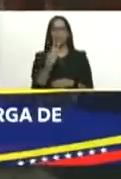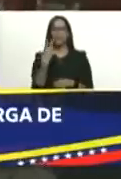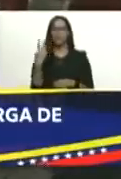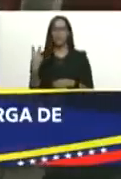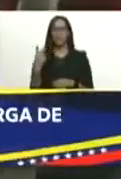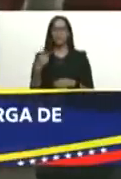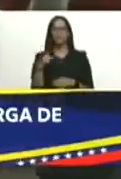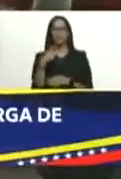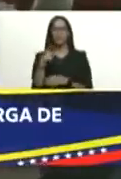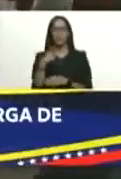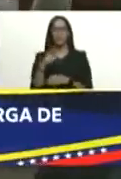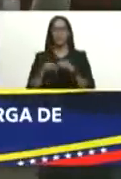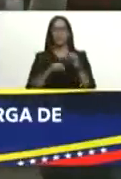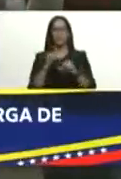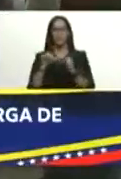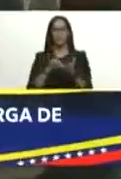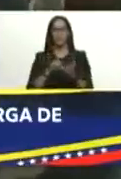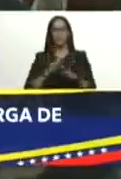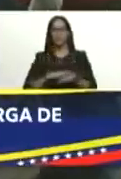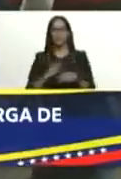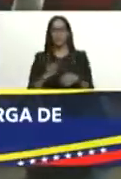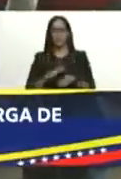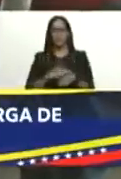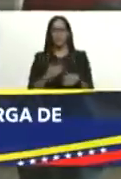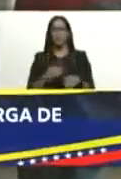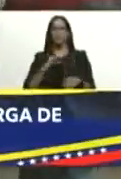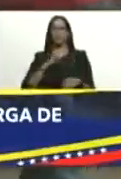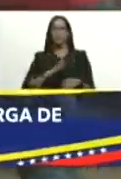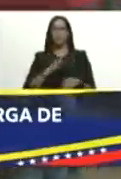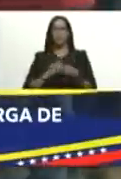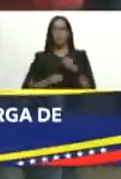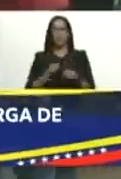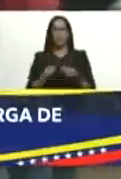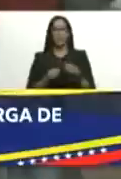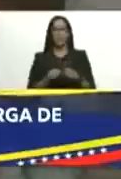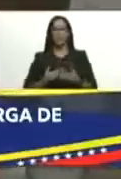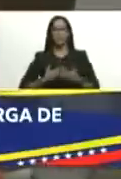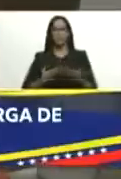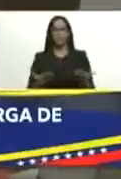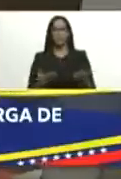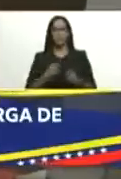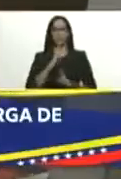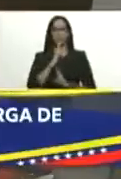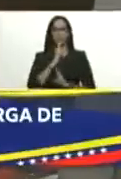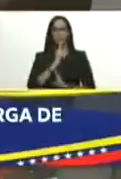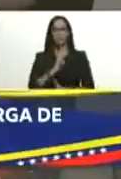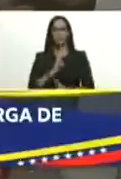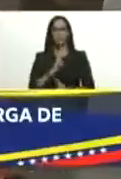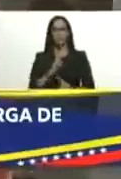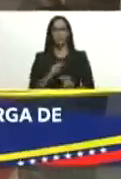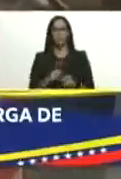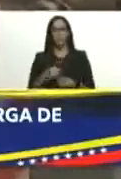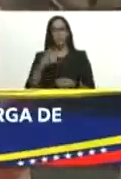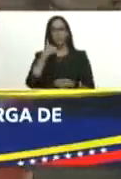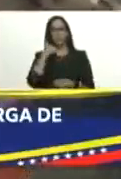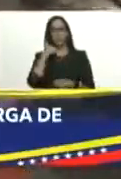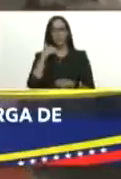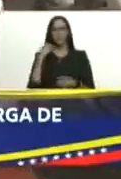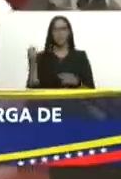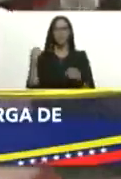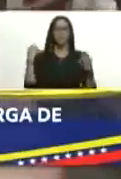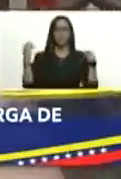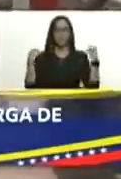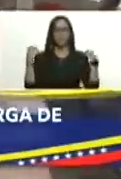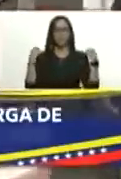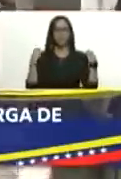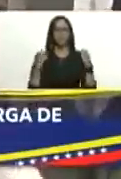Distrito Capital. ¿Por qué? Porque se le ha estado dando respuesta a las llamadas que se han estado recibiendo, denuncias